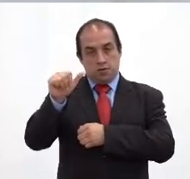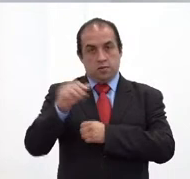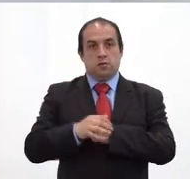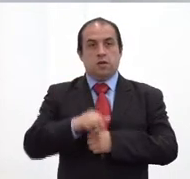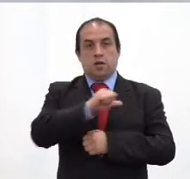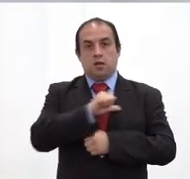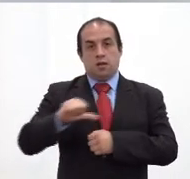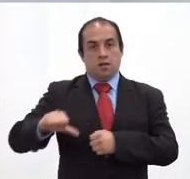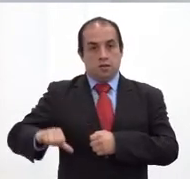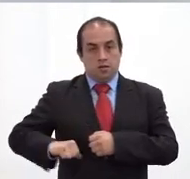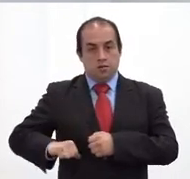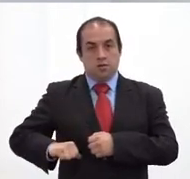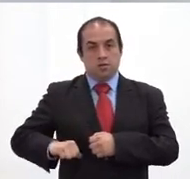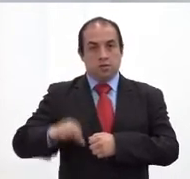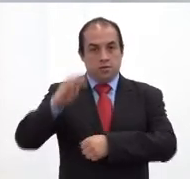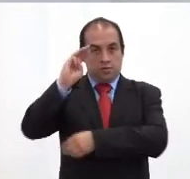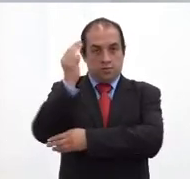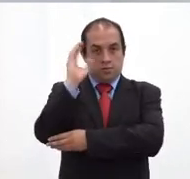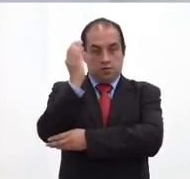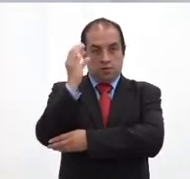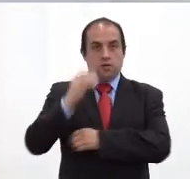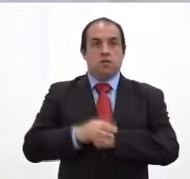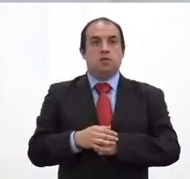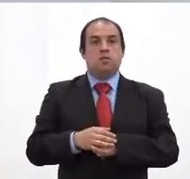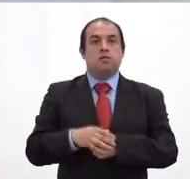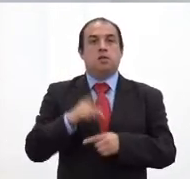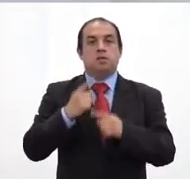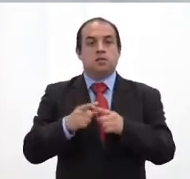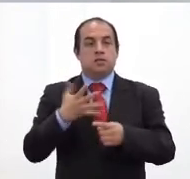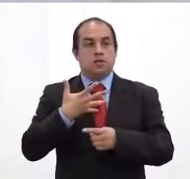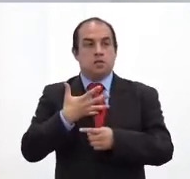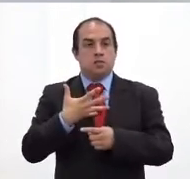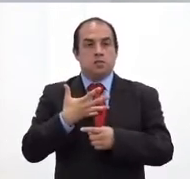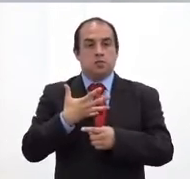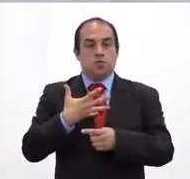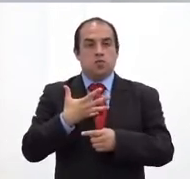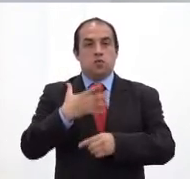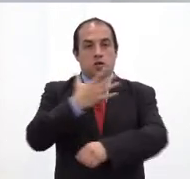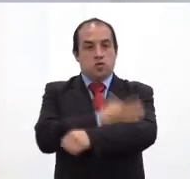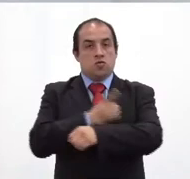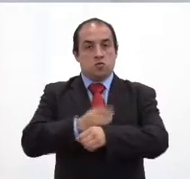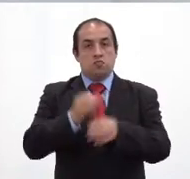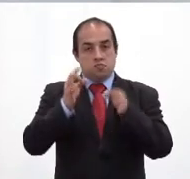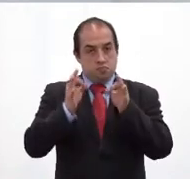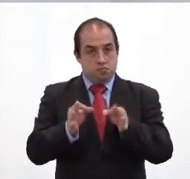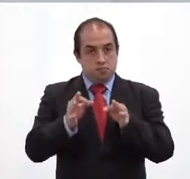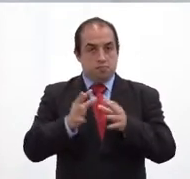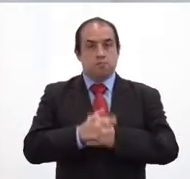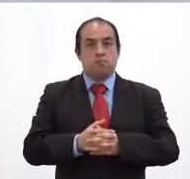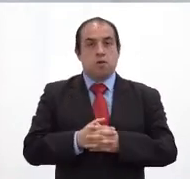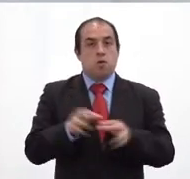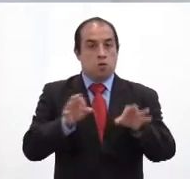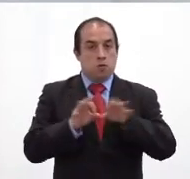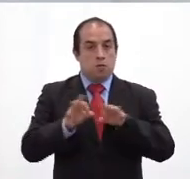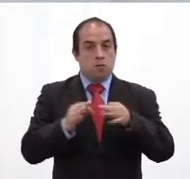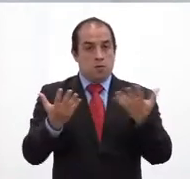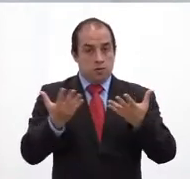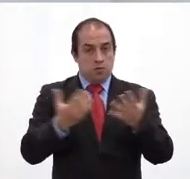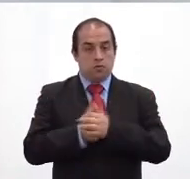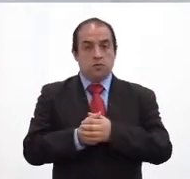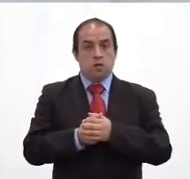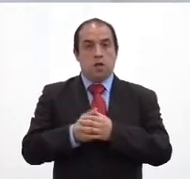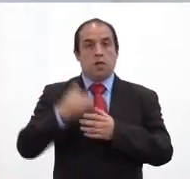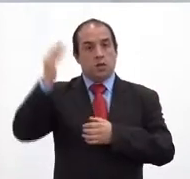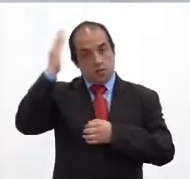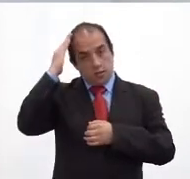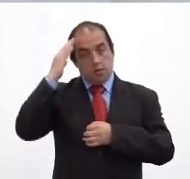de Magdalena Contreras, con quien tenemos una excelente coordinación y ha hecho un excelente trabajo al frente de